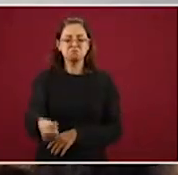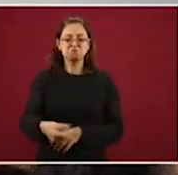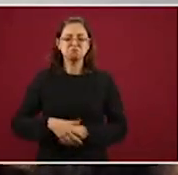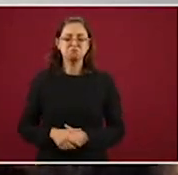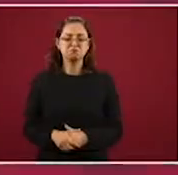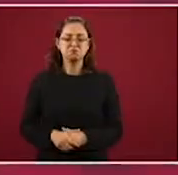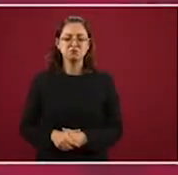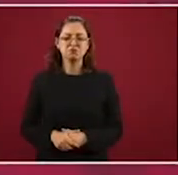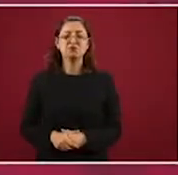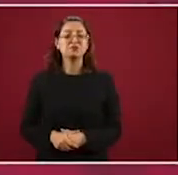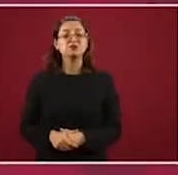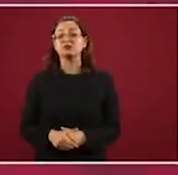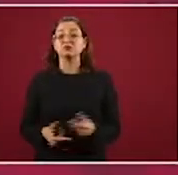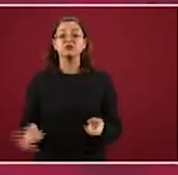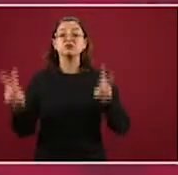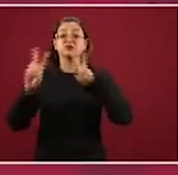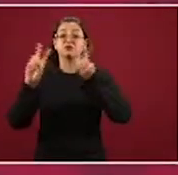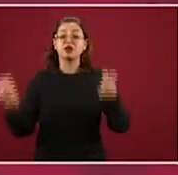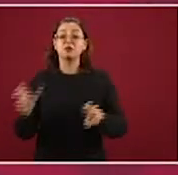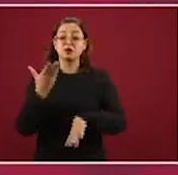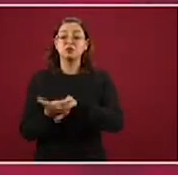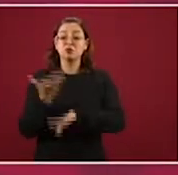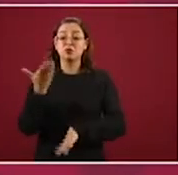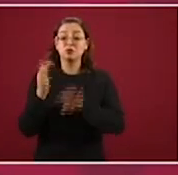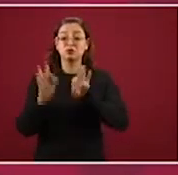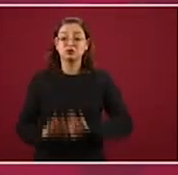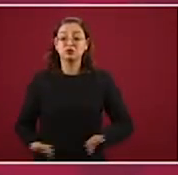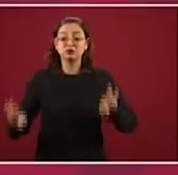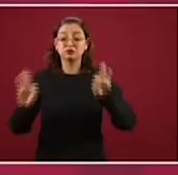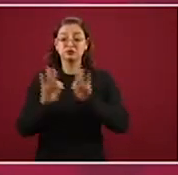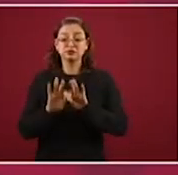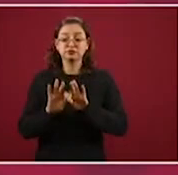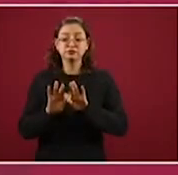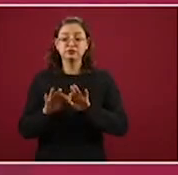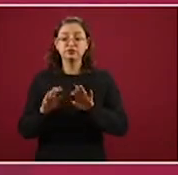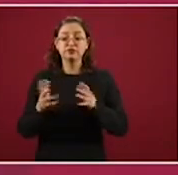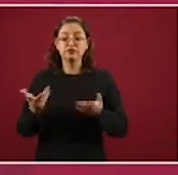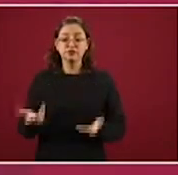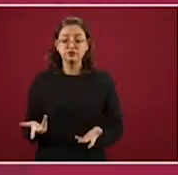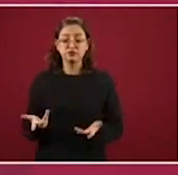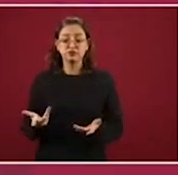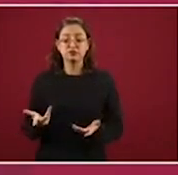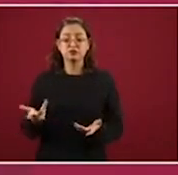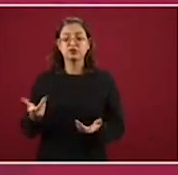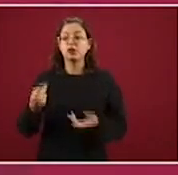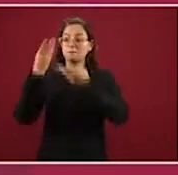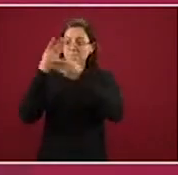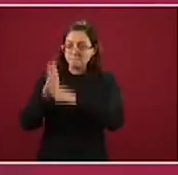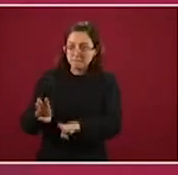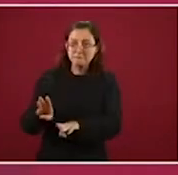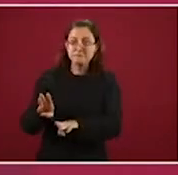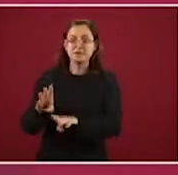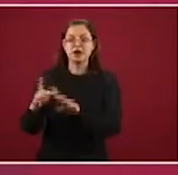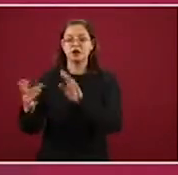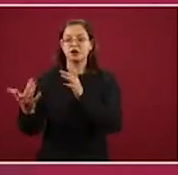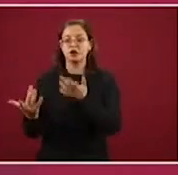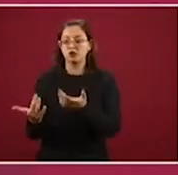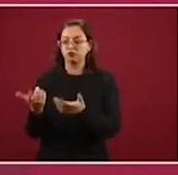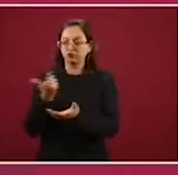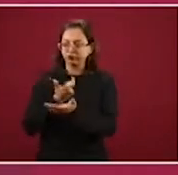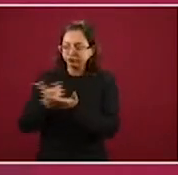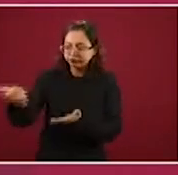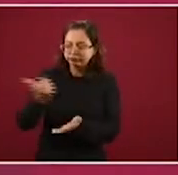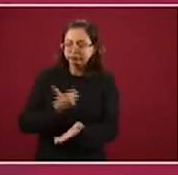son cosas importantes el que existan estos sistemas de cobros